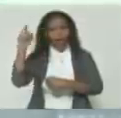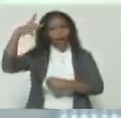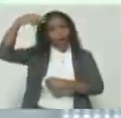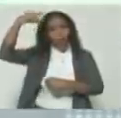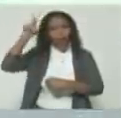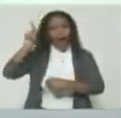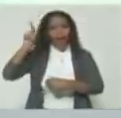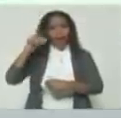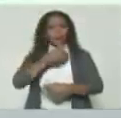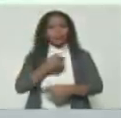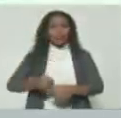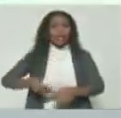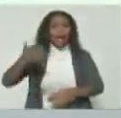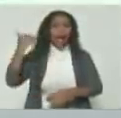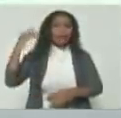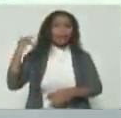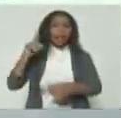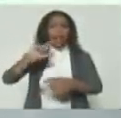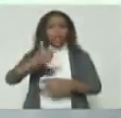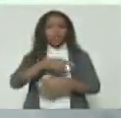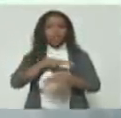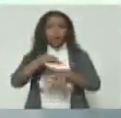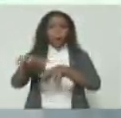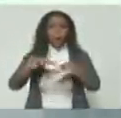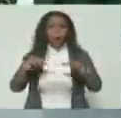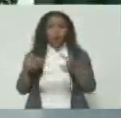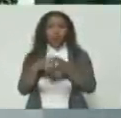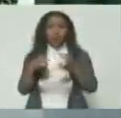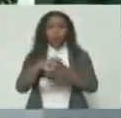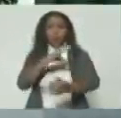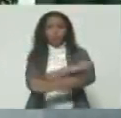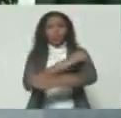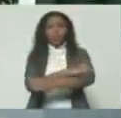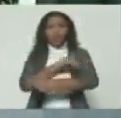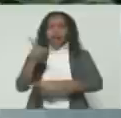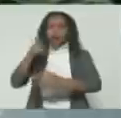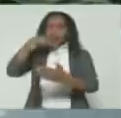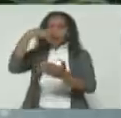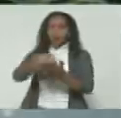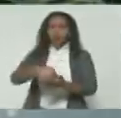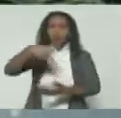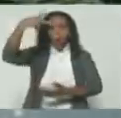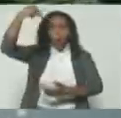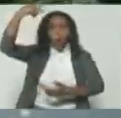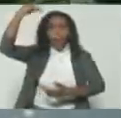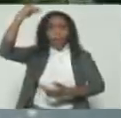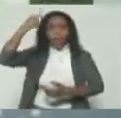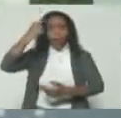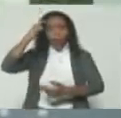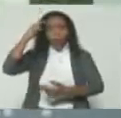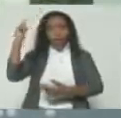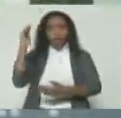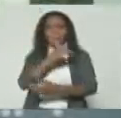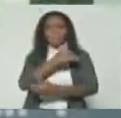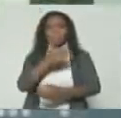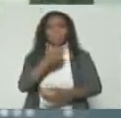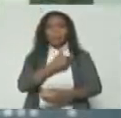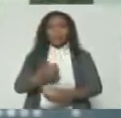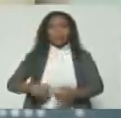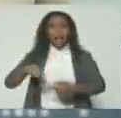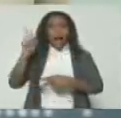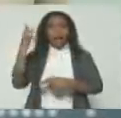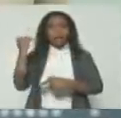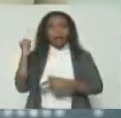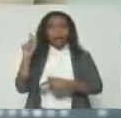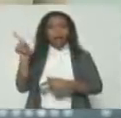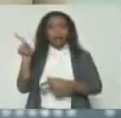ahí una división en el bloque opositor y nombraron a Luis Parra. Y Luis Parra hizo una crítica